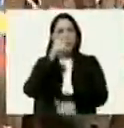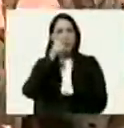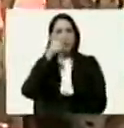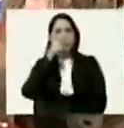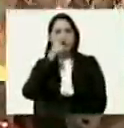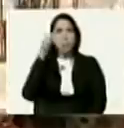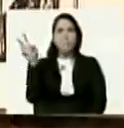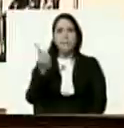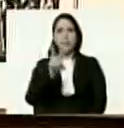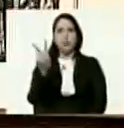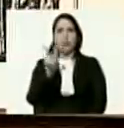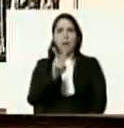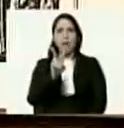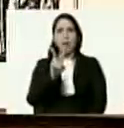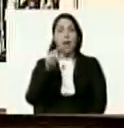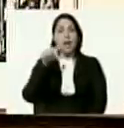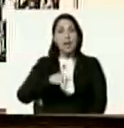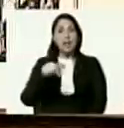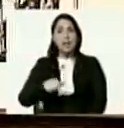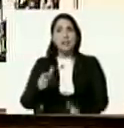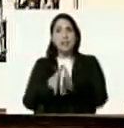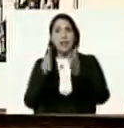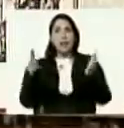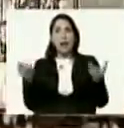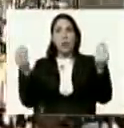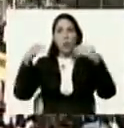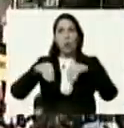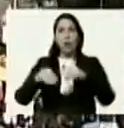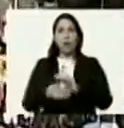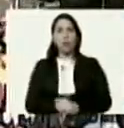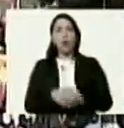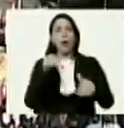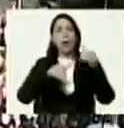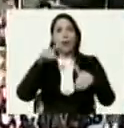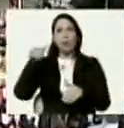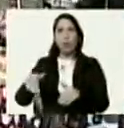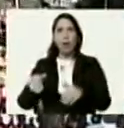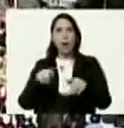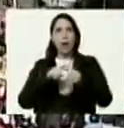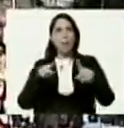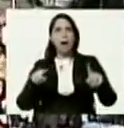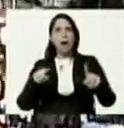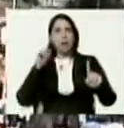a Venezuela en este gran acuerdo electoral para lo que